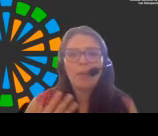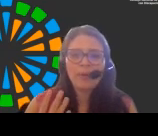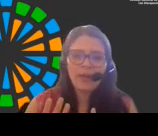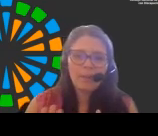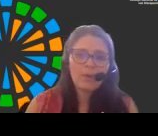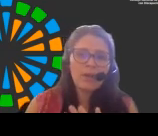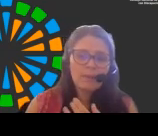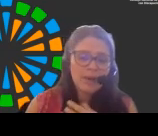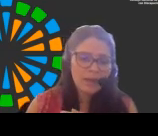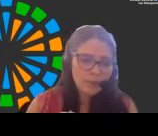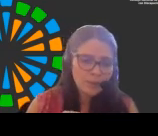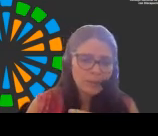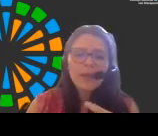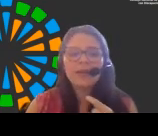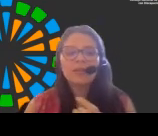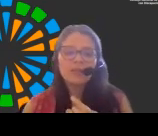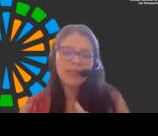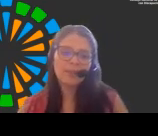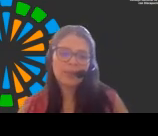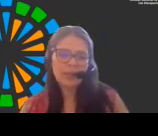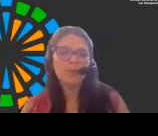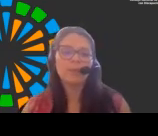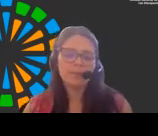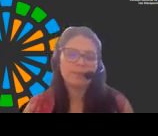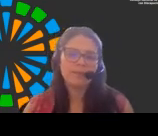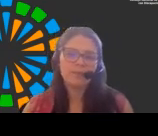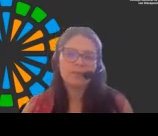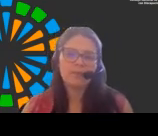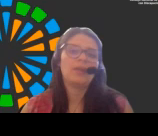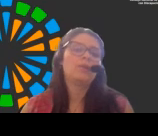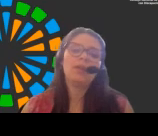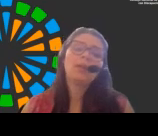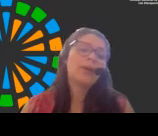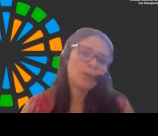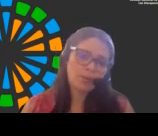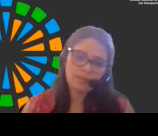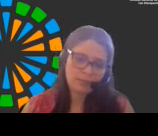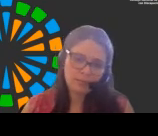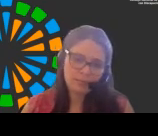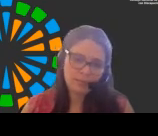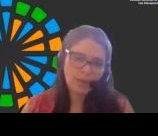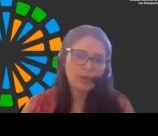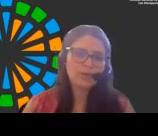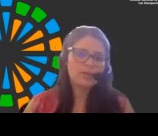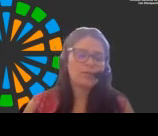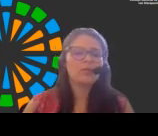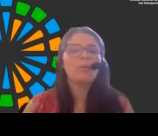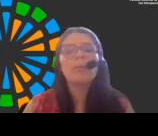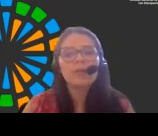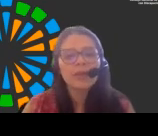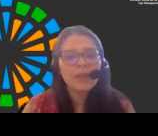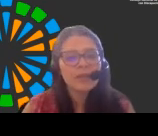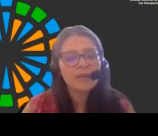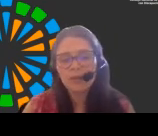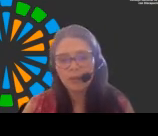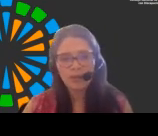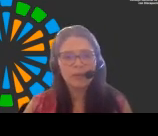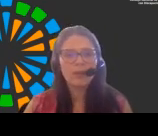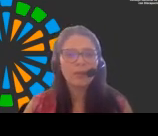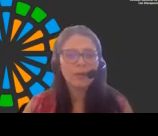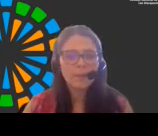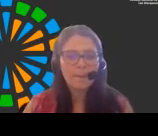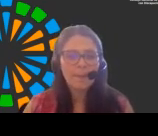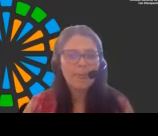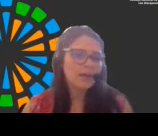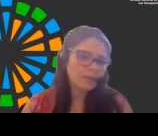como por ejemplo inválido Qué significa inválido que no tiene valor entonces seamos como persona te dicen